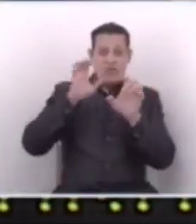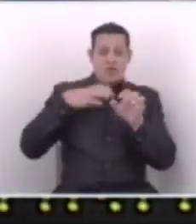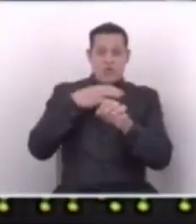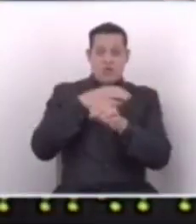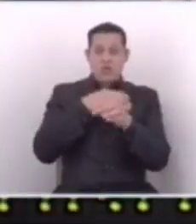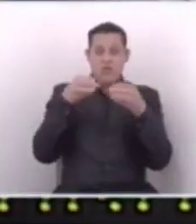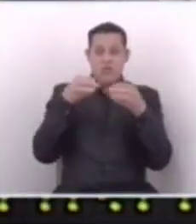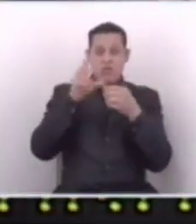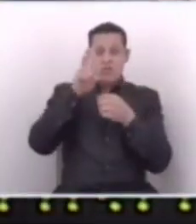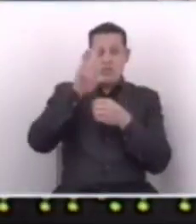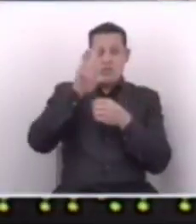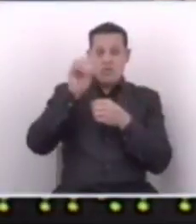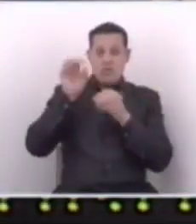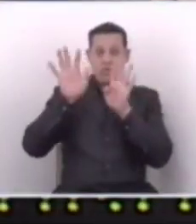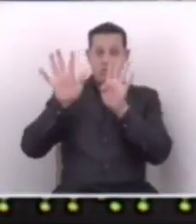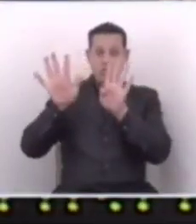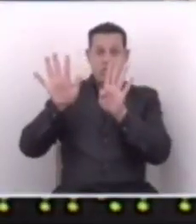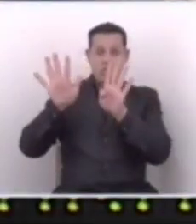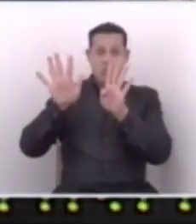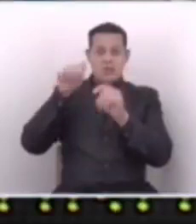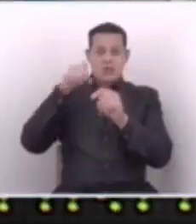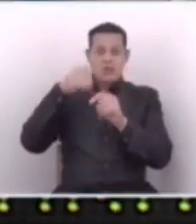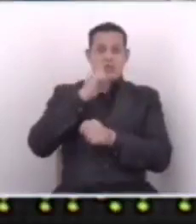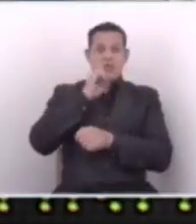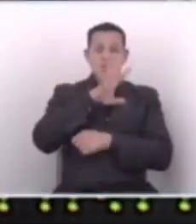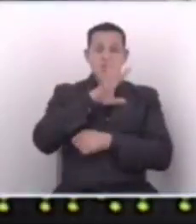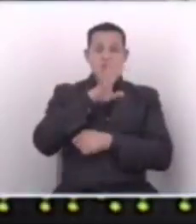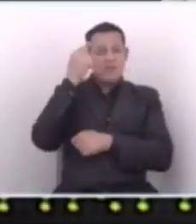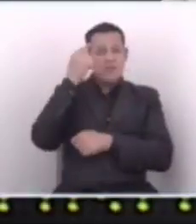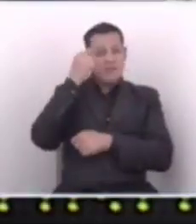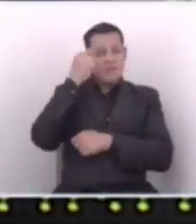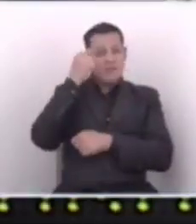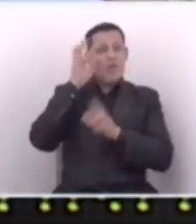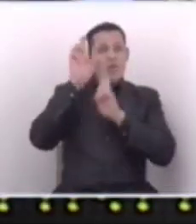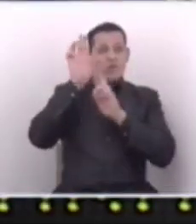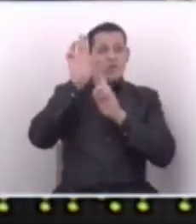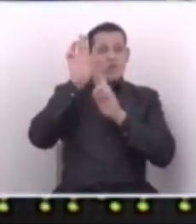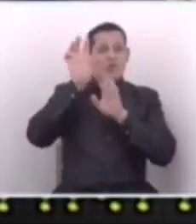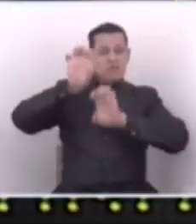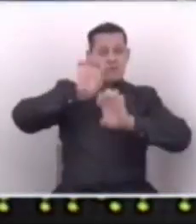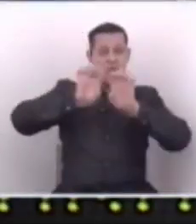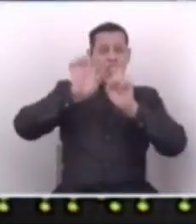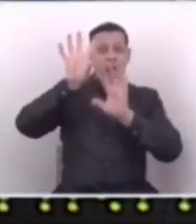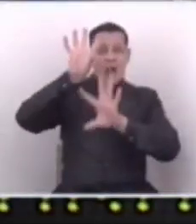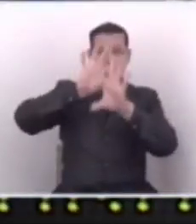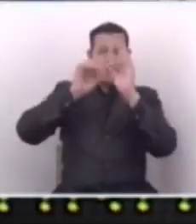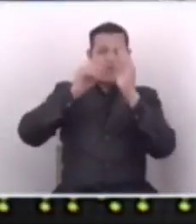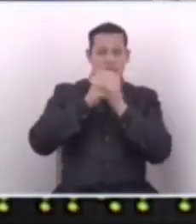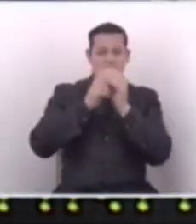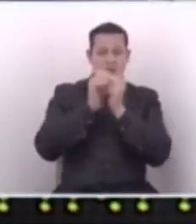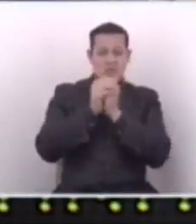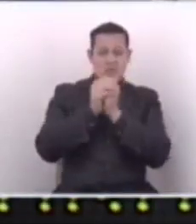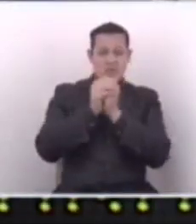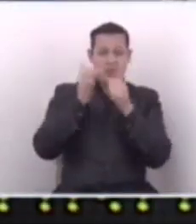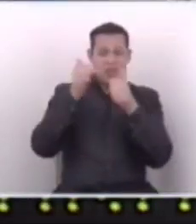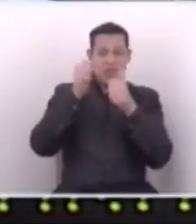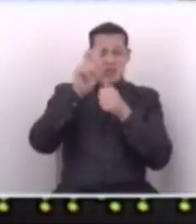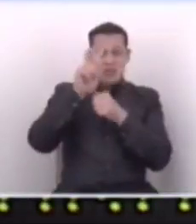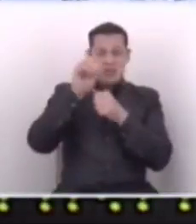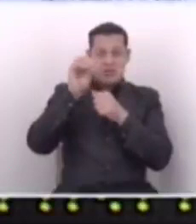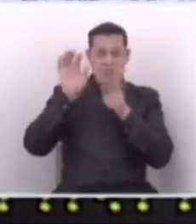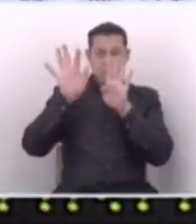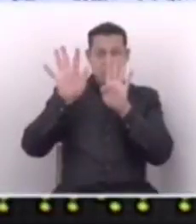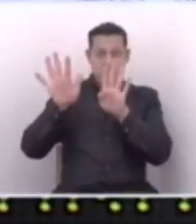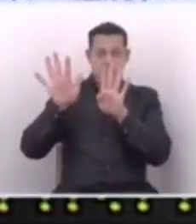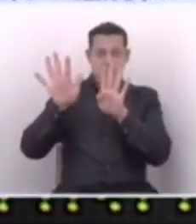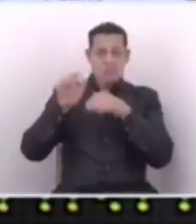evaluar a El Salvador fue en el 2009. Y yo decía, ojalá que evaluaran algunos casos que han pasado desde el